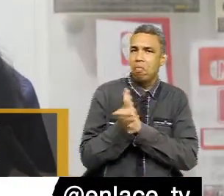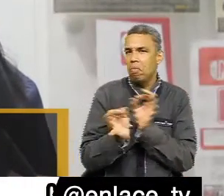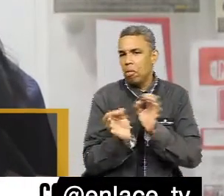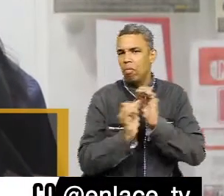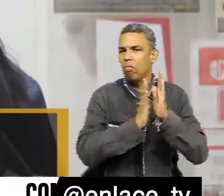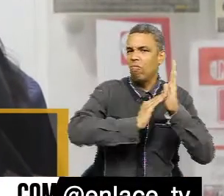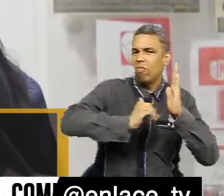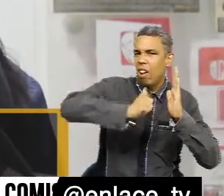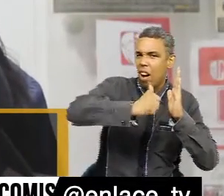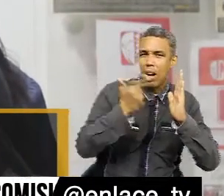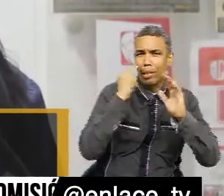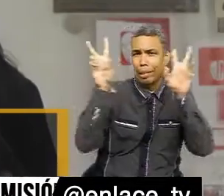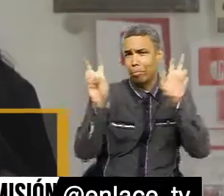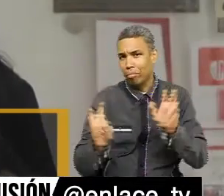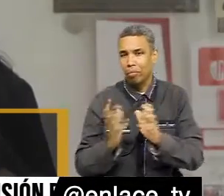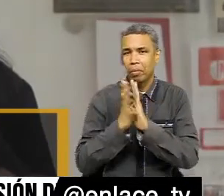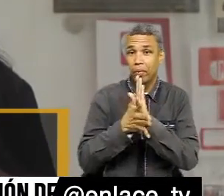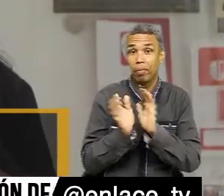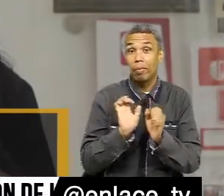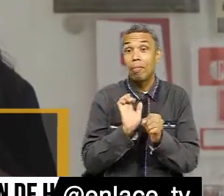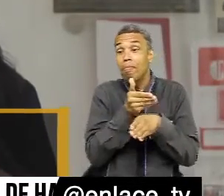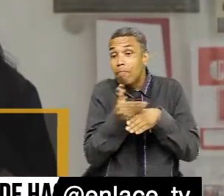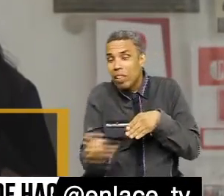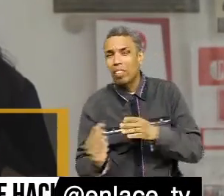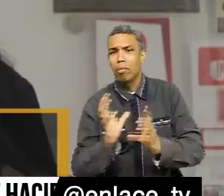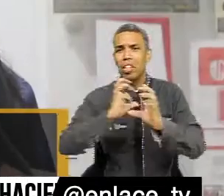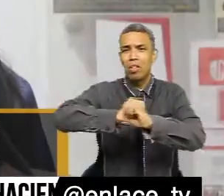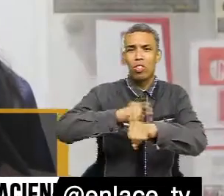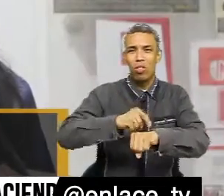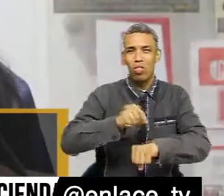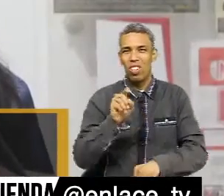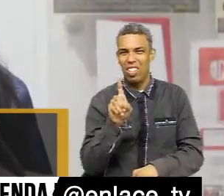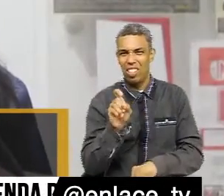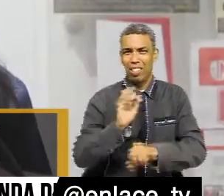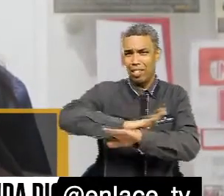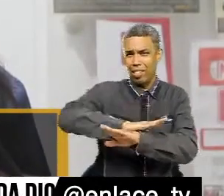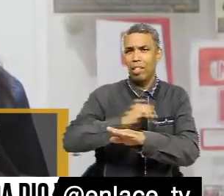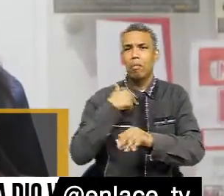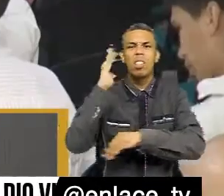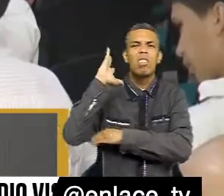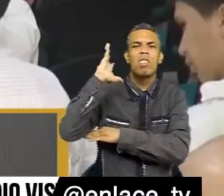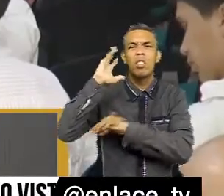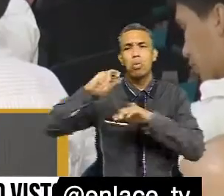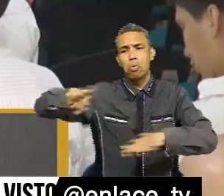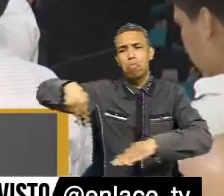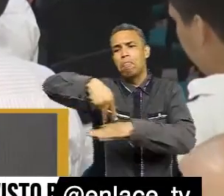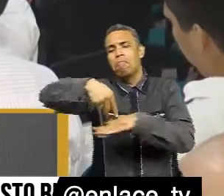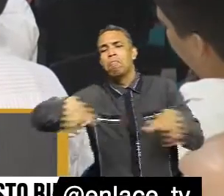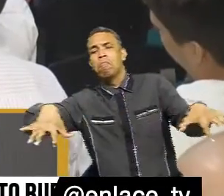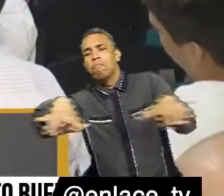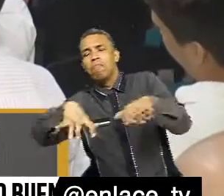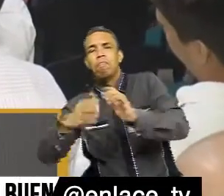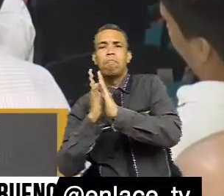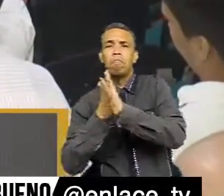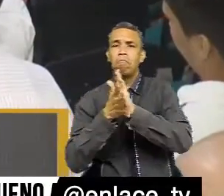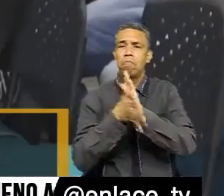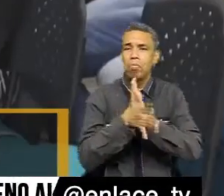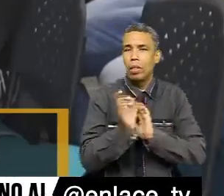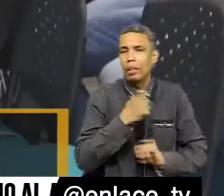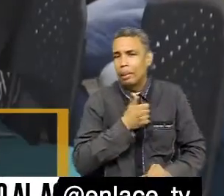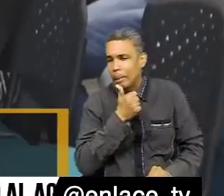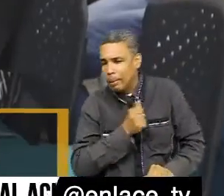el auditorio del Hotel San Silvestre a partir de las 6 de la tarde, denominada Tolerancia, el desafío de la convivencia. Para este martes se